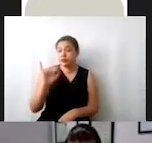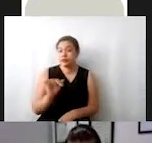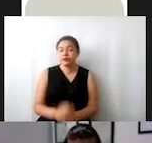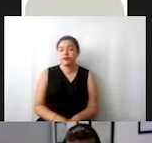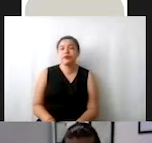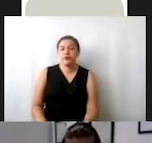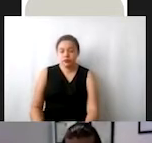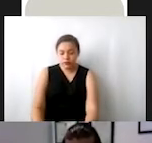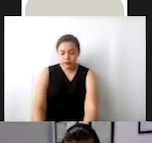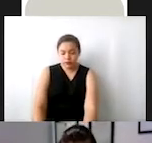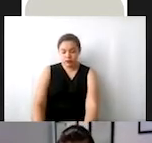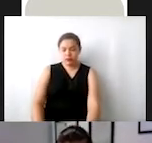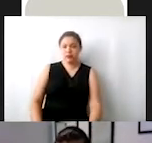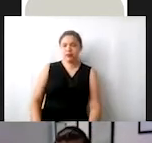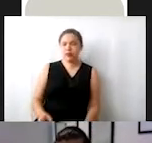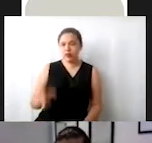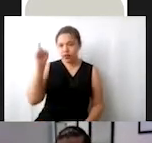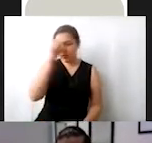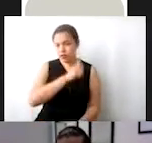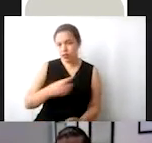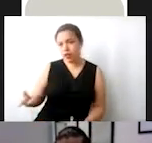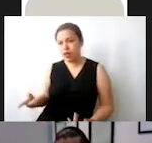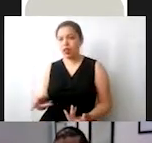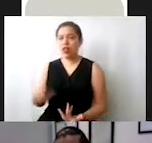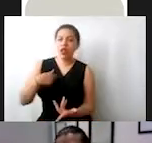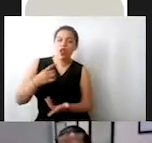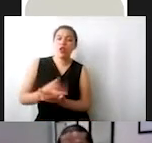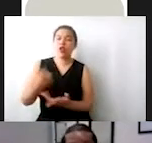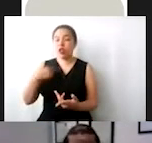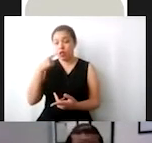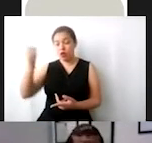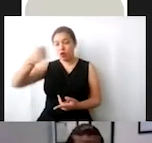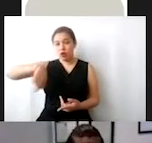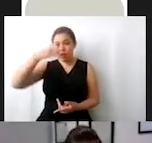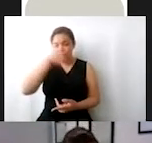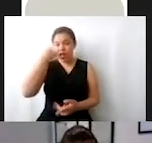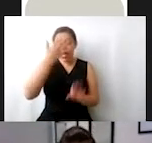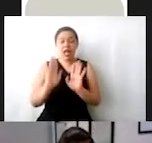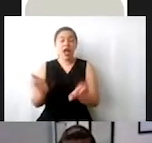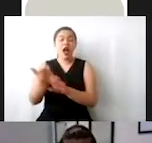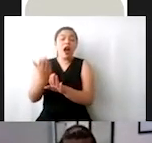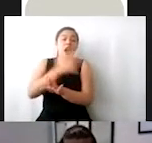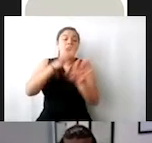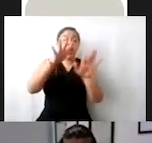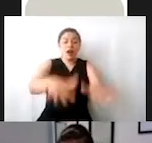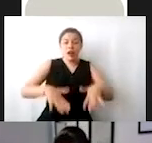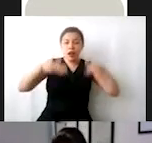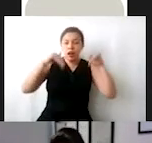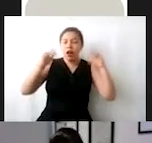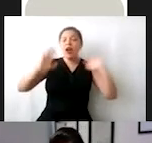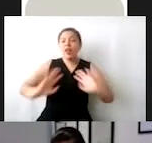que es complicado, pero aquí lo único que quería llamar la atención es que ya hay un antecedente de la Corte que se hace la diferencia.